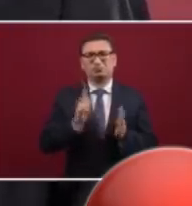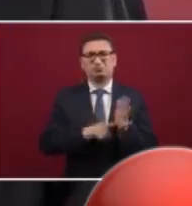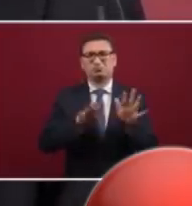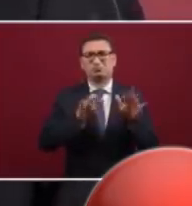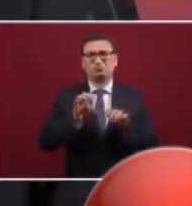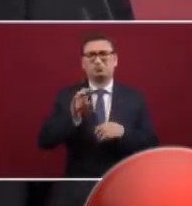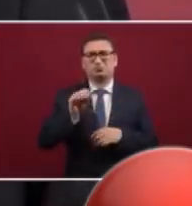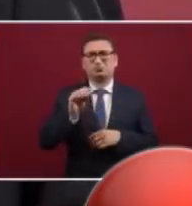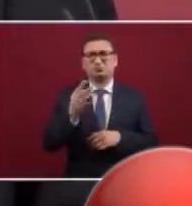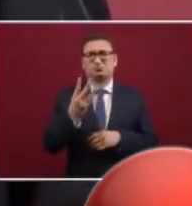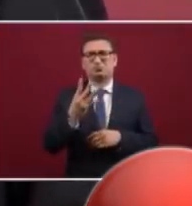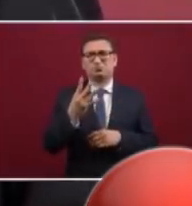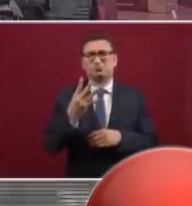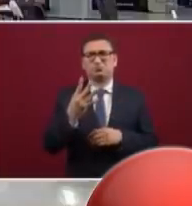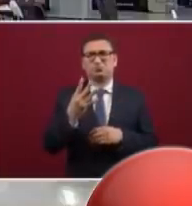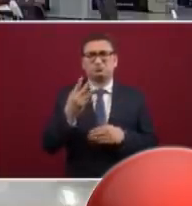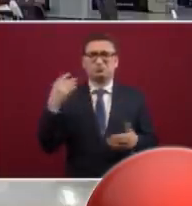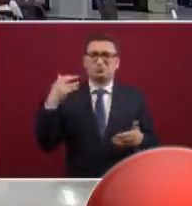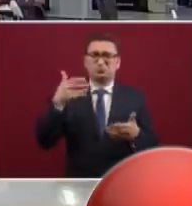94. ¿Cuántos años son?